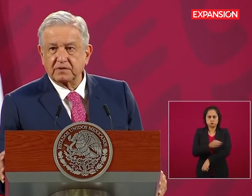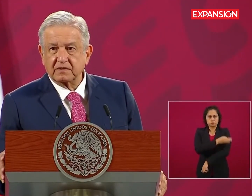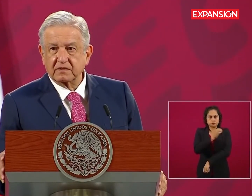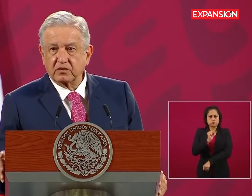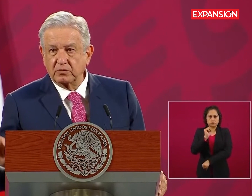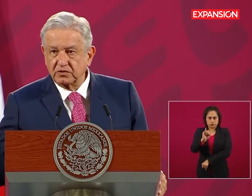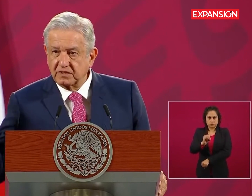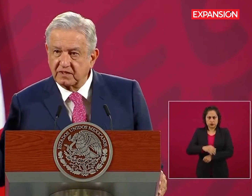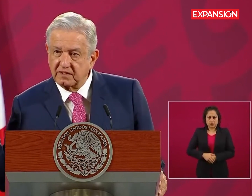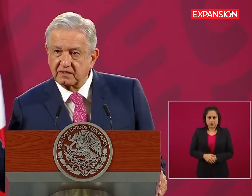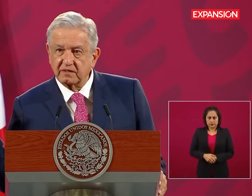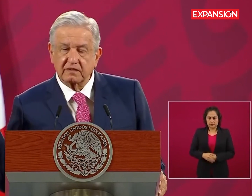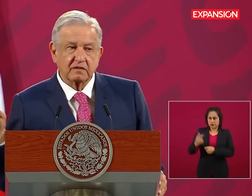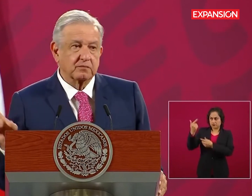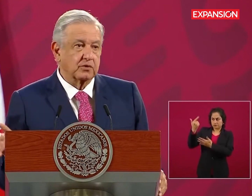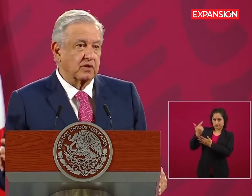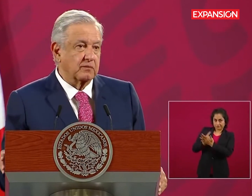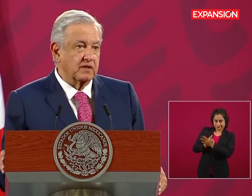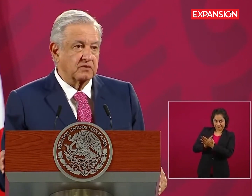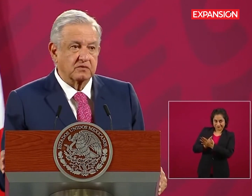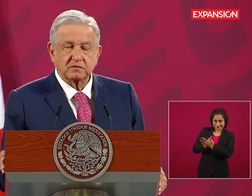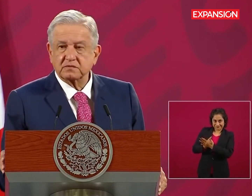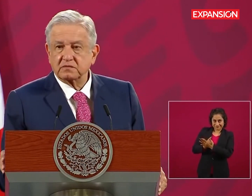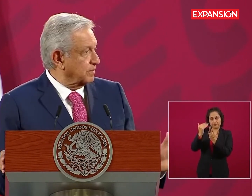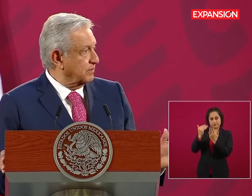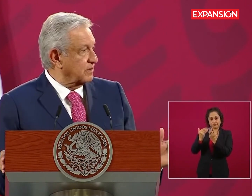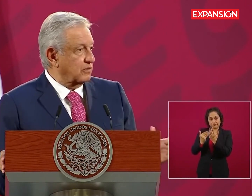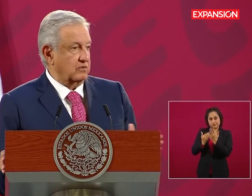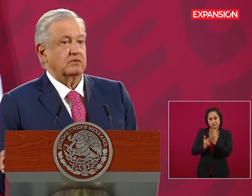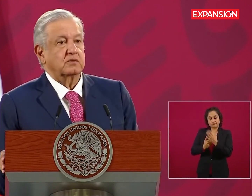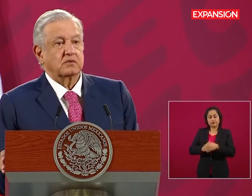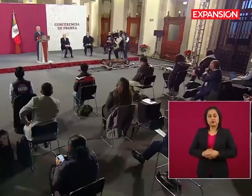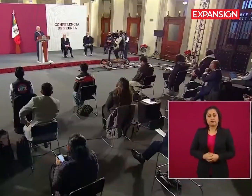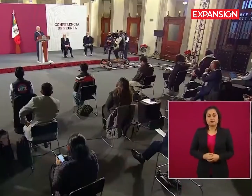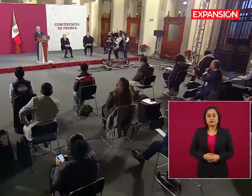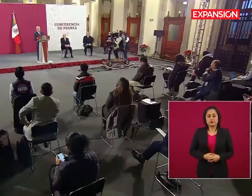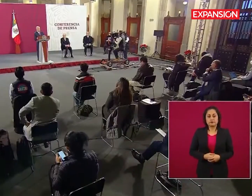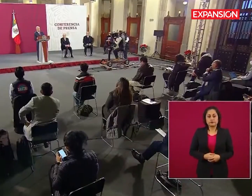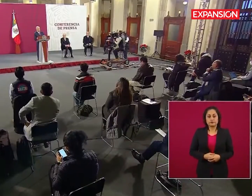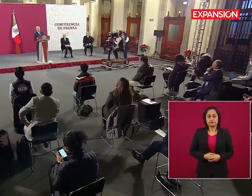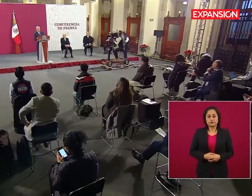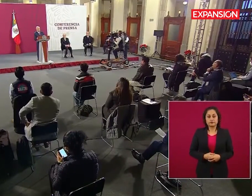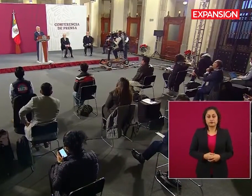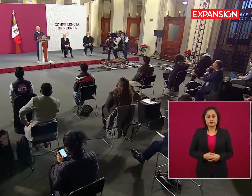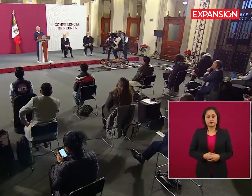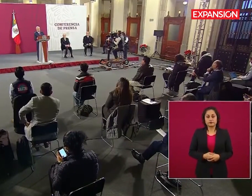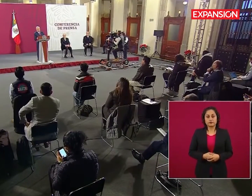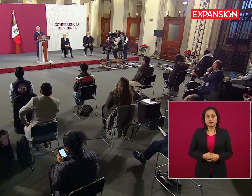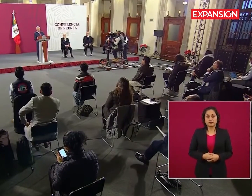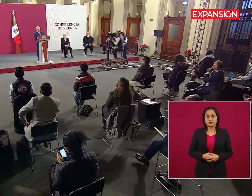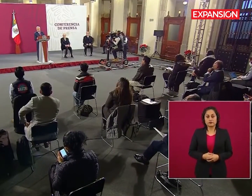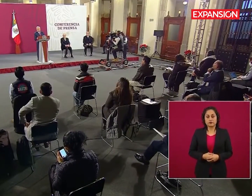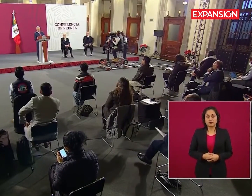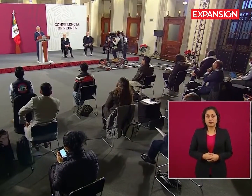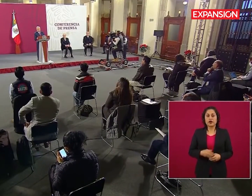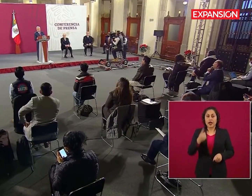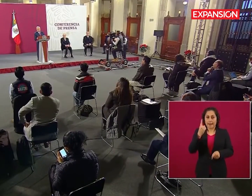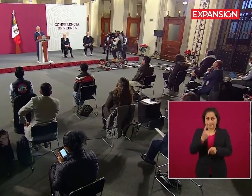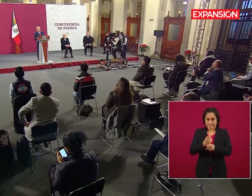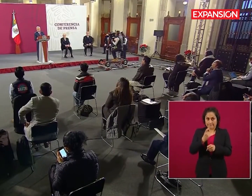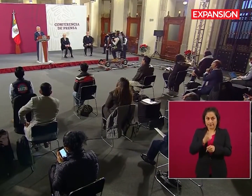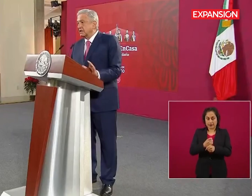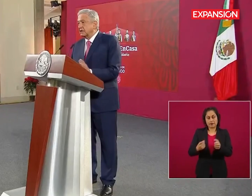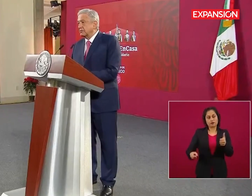cuarta etapa. Como está programado, primero son los que están pues atendiendo